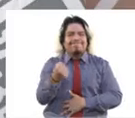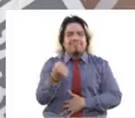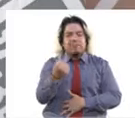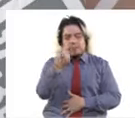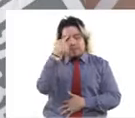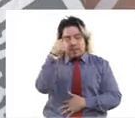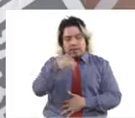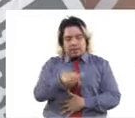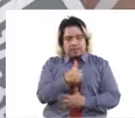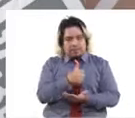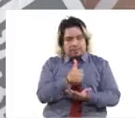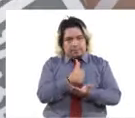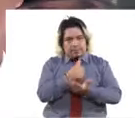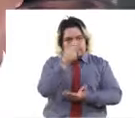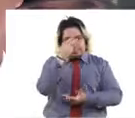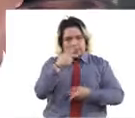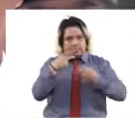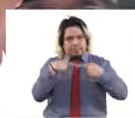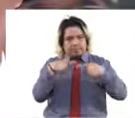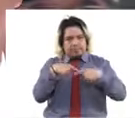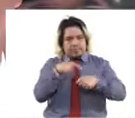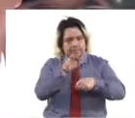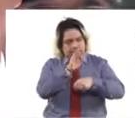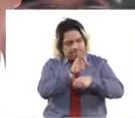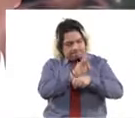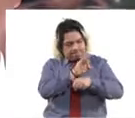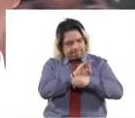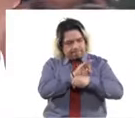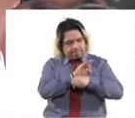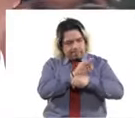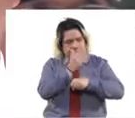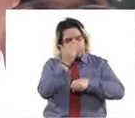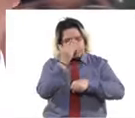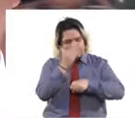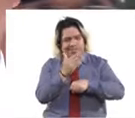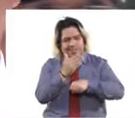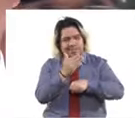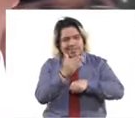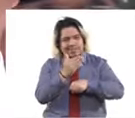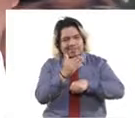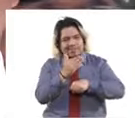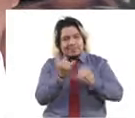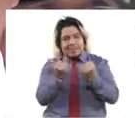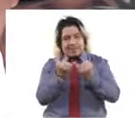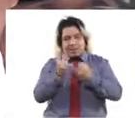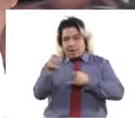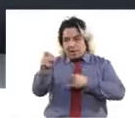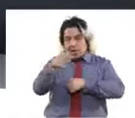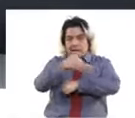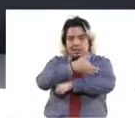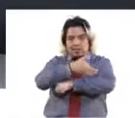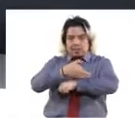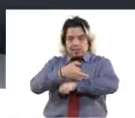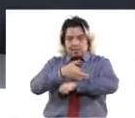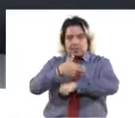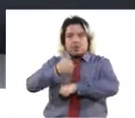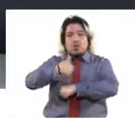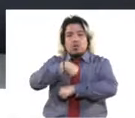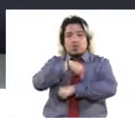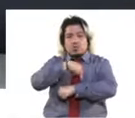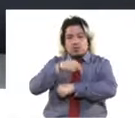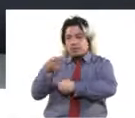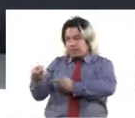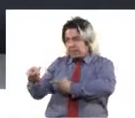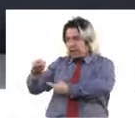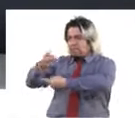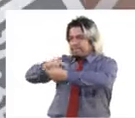a los habitantes de la ciudad. Y sepan de parte nuestra, sus familias, que nosotros también estamos aquí